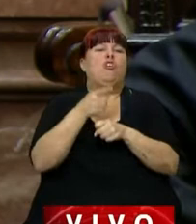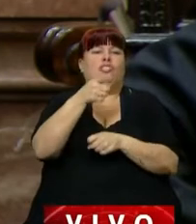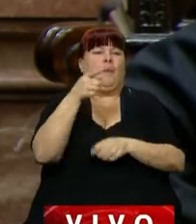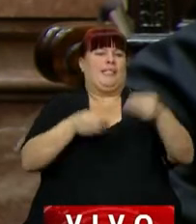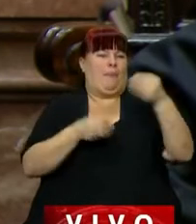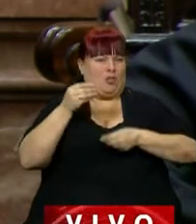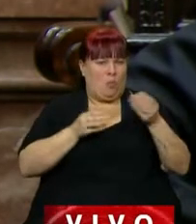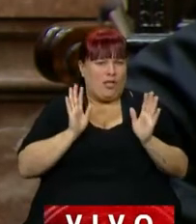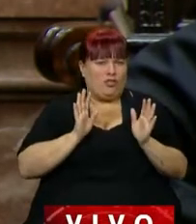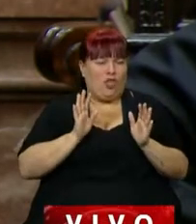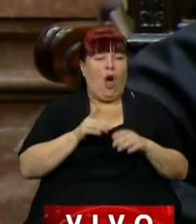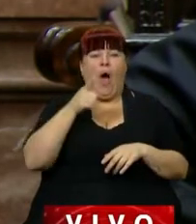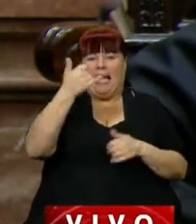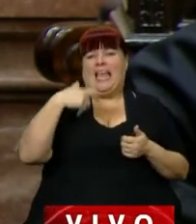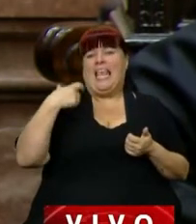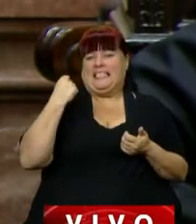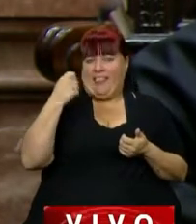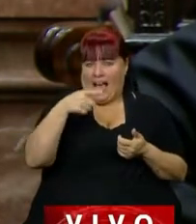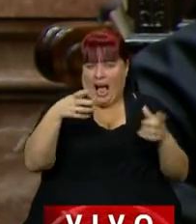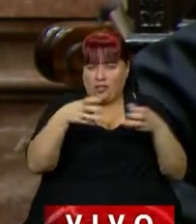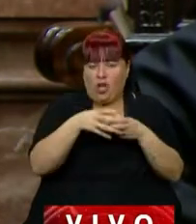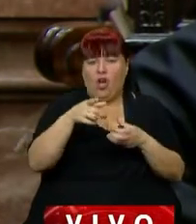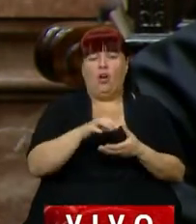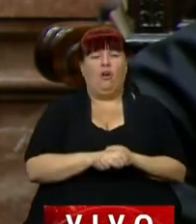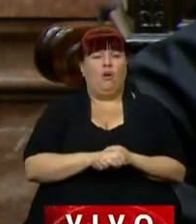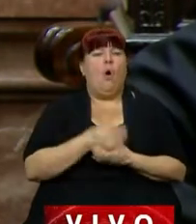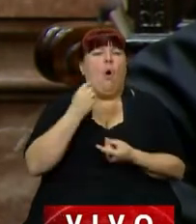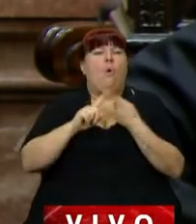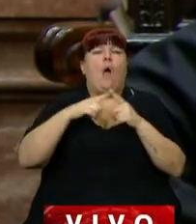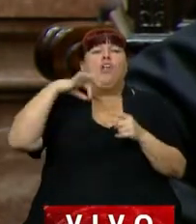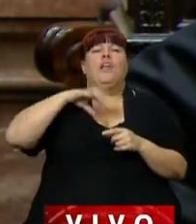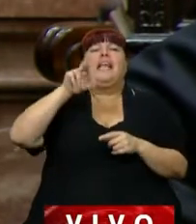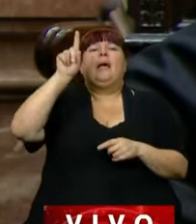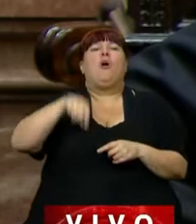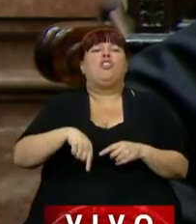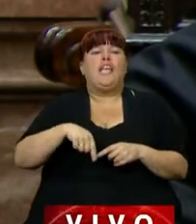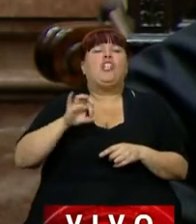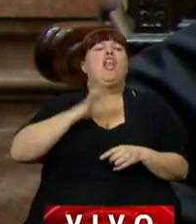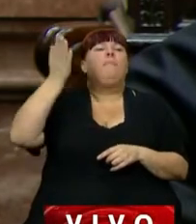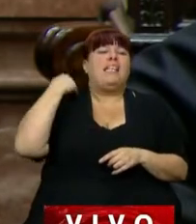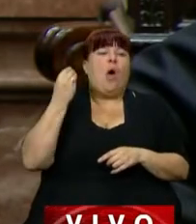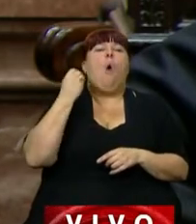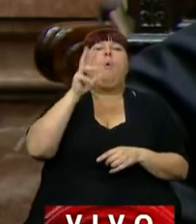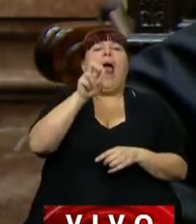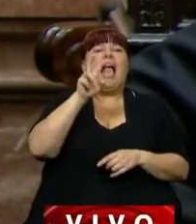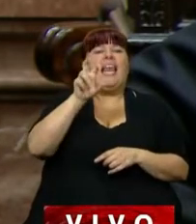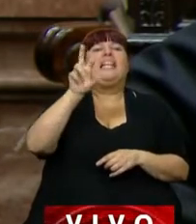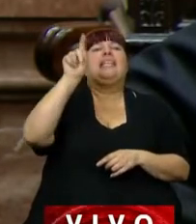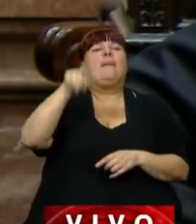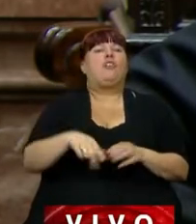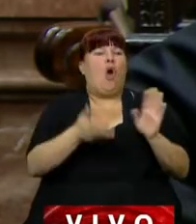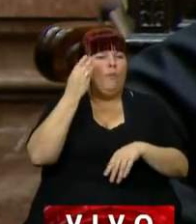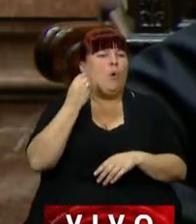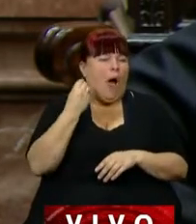inconsistente. Miren, ustedes tienen sindicalistas. ¿Qué paritaria cerró el 30% el año pasado? ¿Qué alquiler se alquiló al